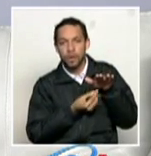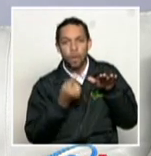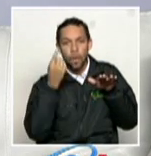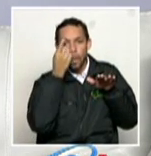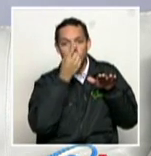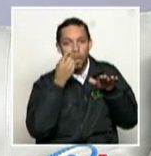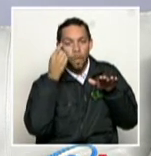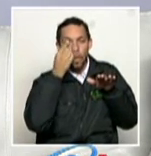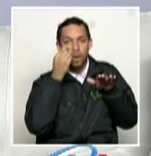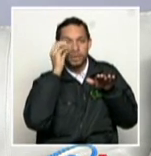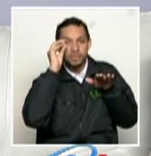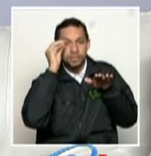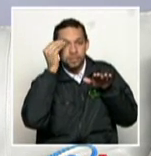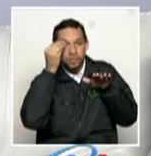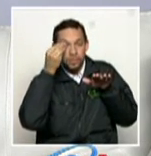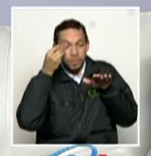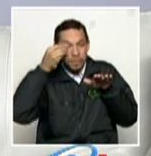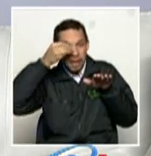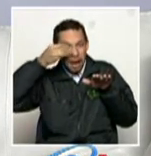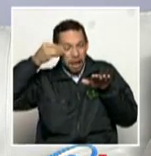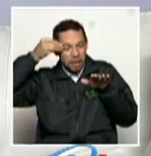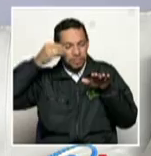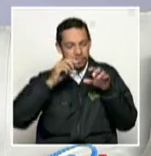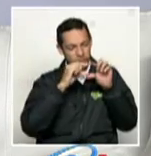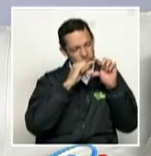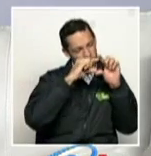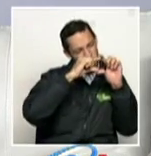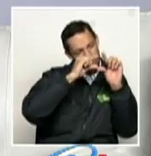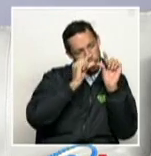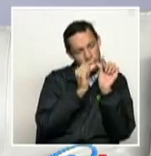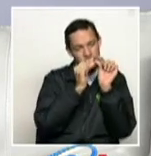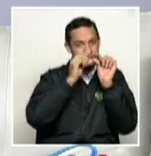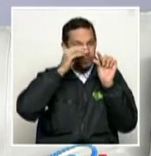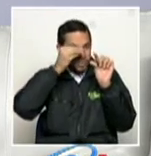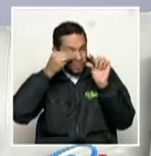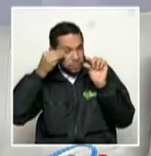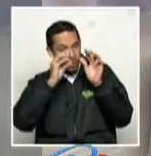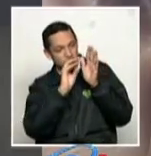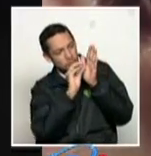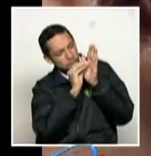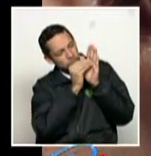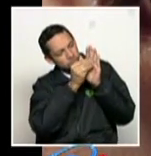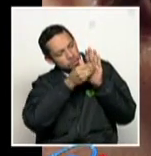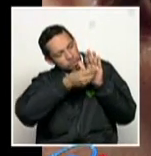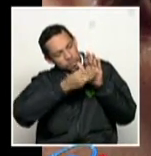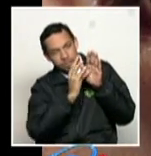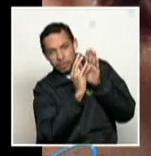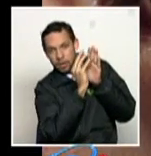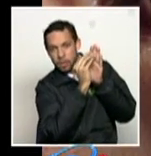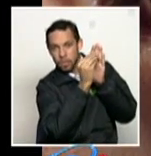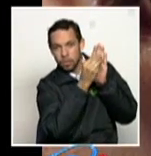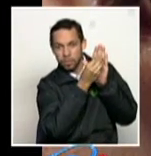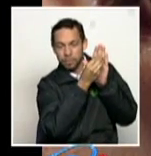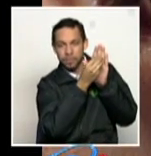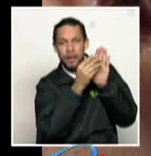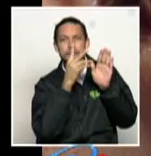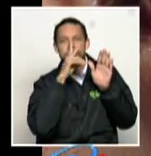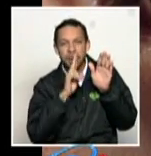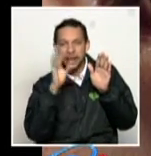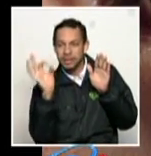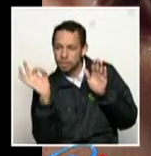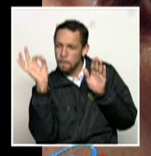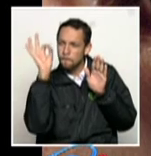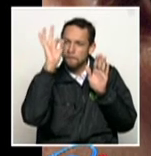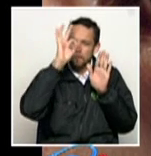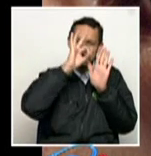hacia afuera y va cubriendo la parte de la pupila. Esto generalmente se produce por